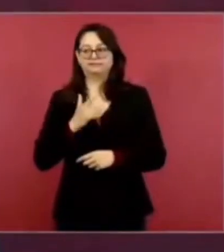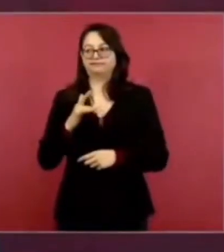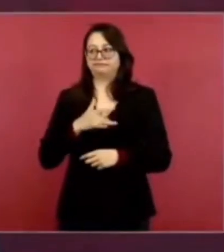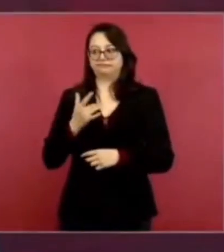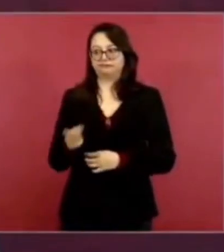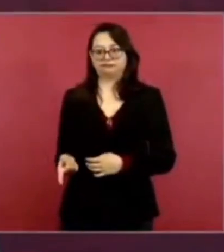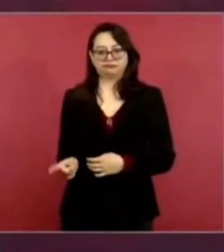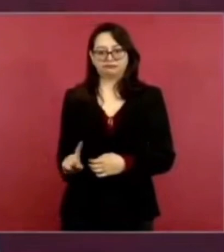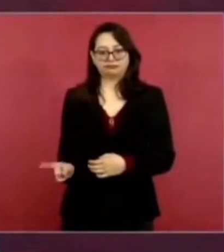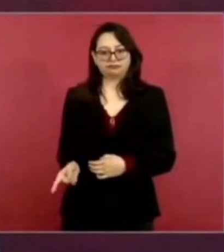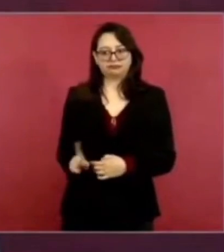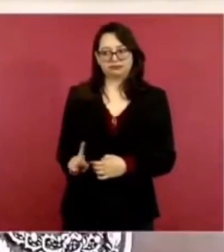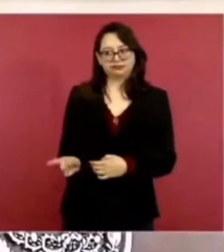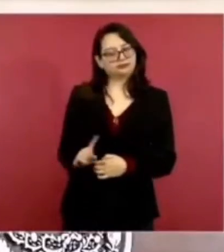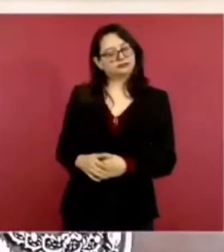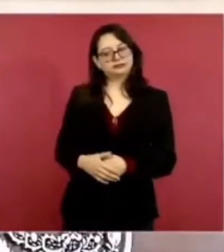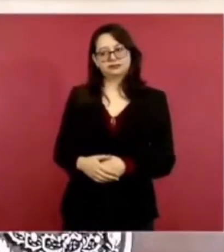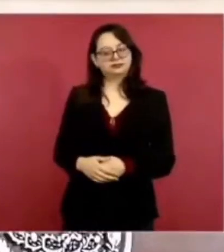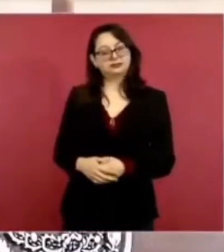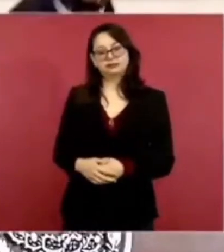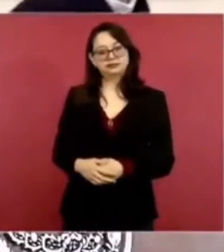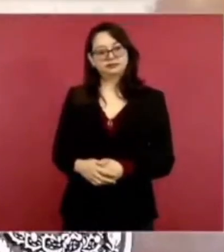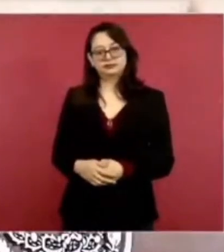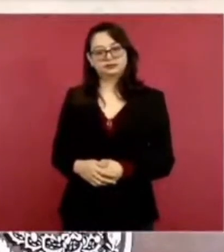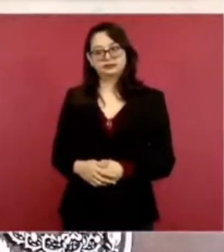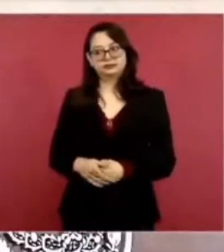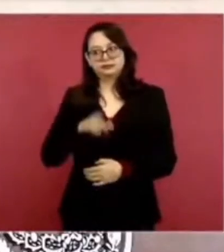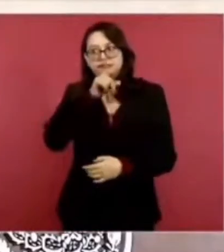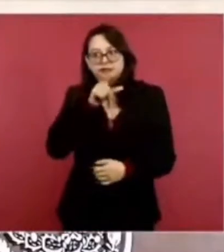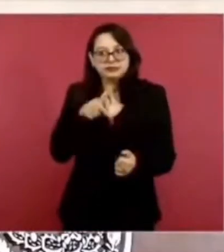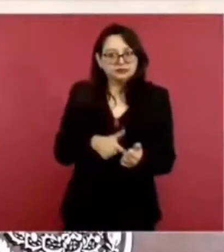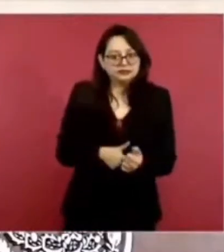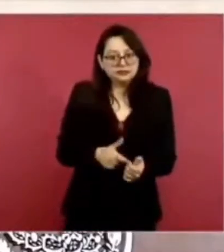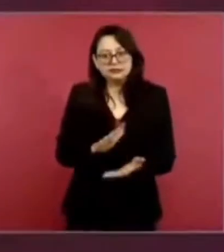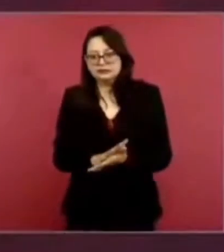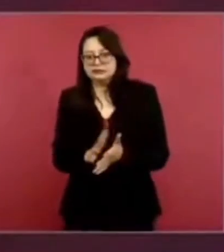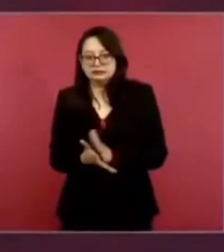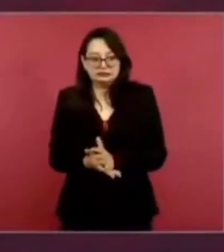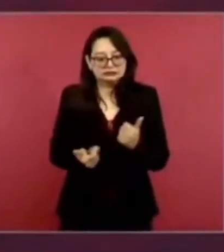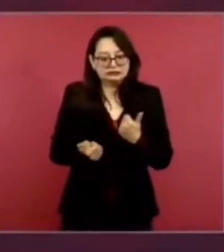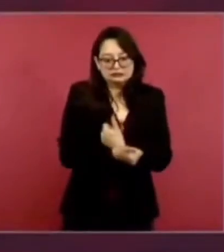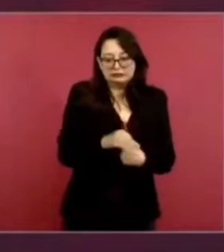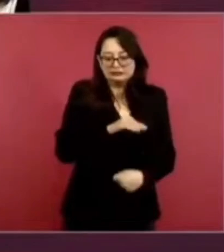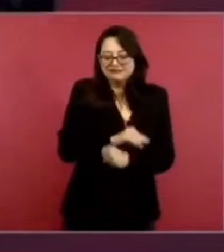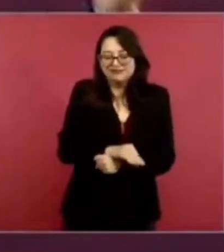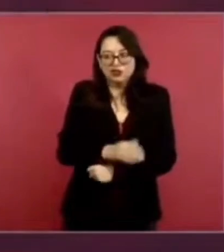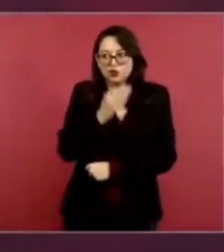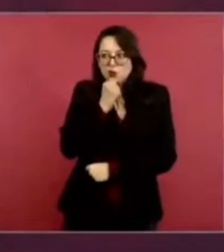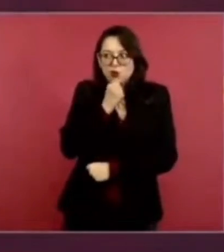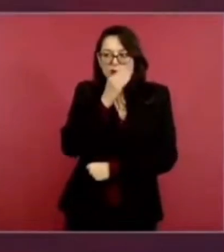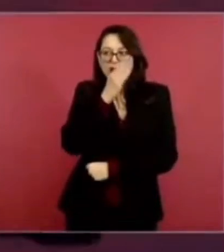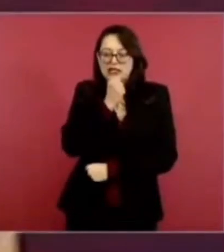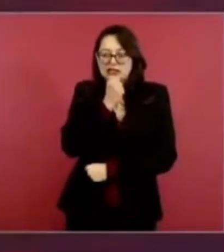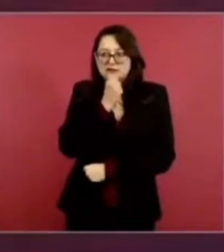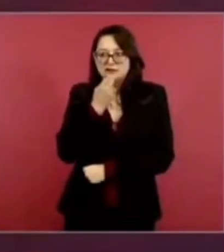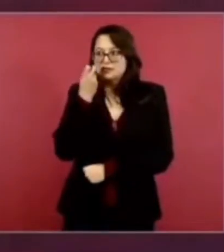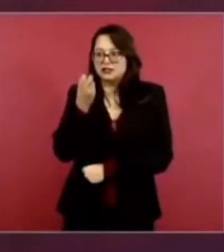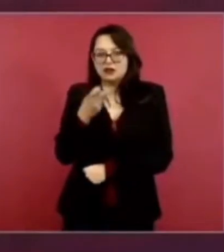Aún así, porque nosotros no vamos nunca a cometer una injusticia,